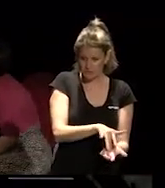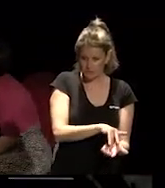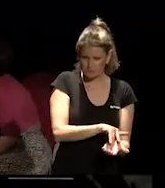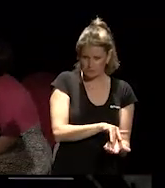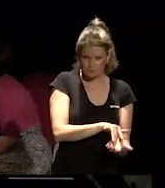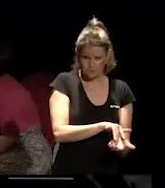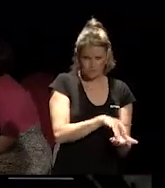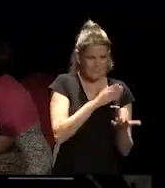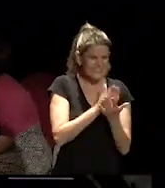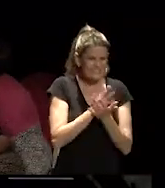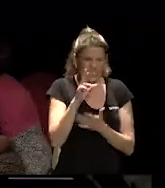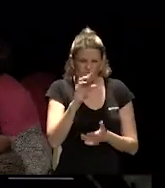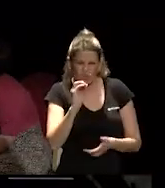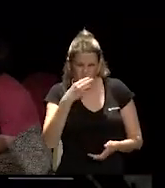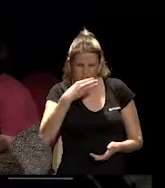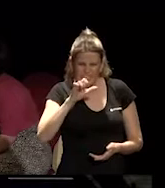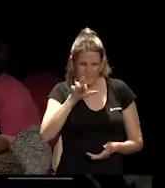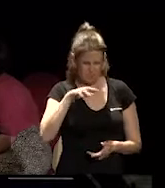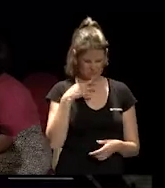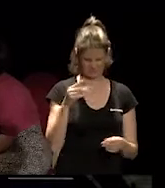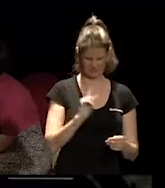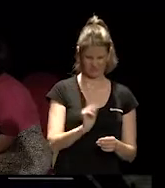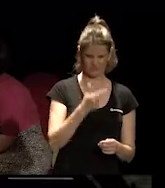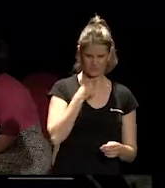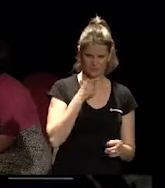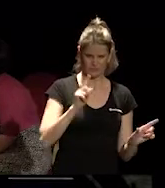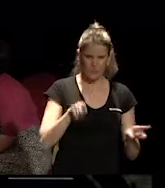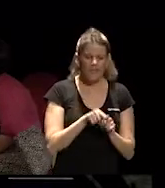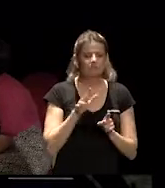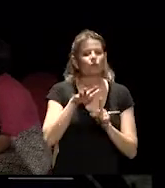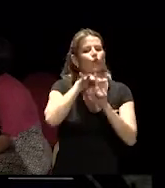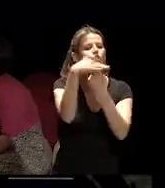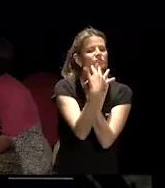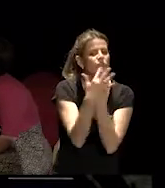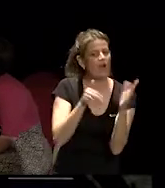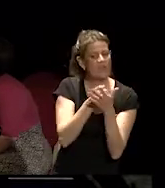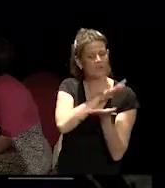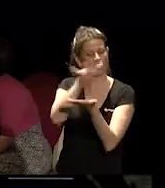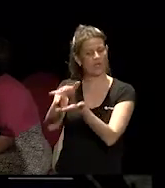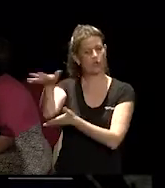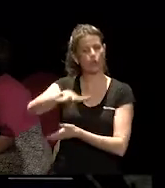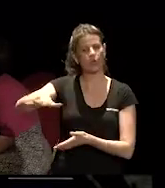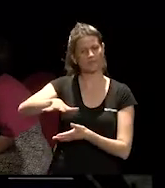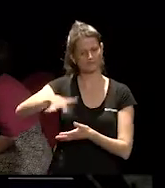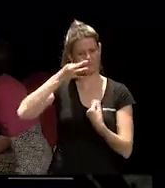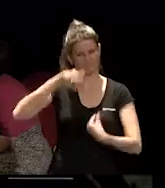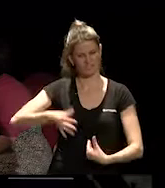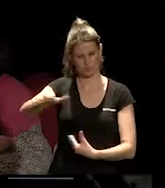No puede ser la clase de Roberto. Tiene que ser un contexto, tiene que ser un lugar imaginario que nos lleve a un lugar físico. Entonces, ¿qué hicimos?